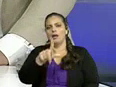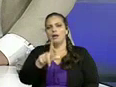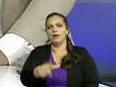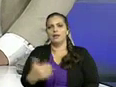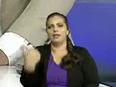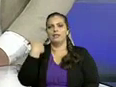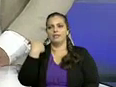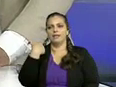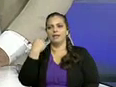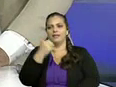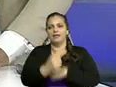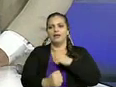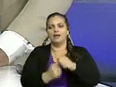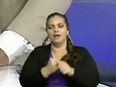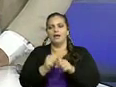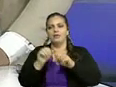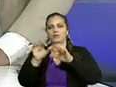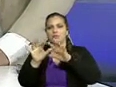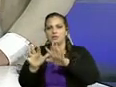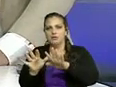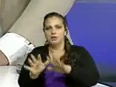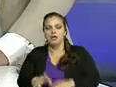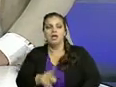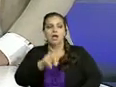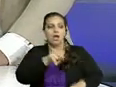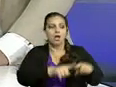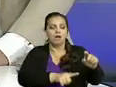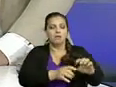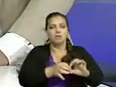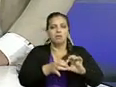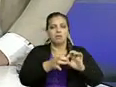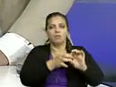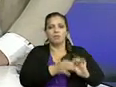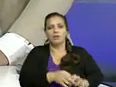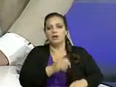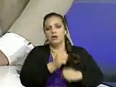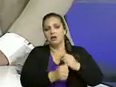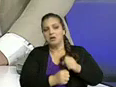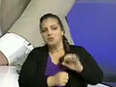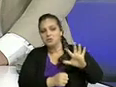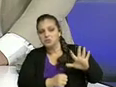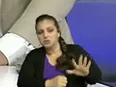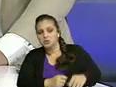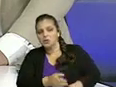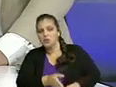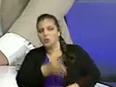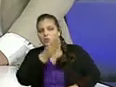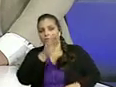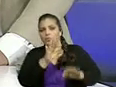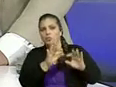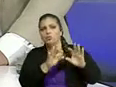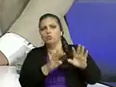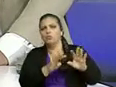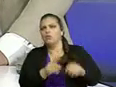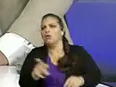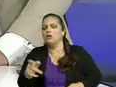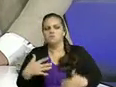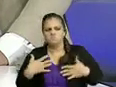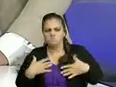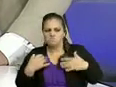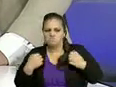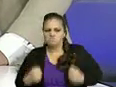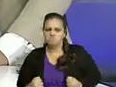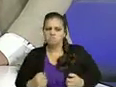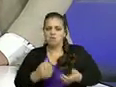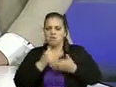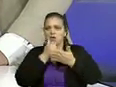a 6 compañeros de entre 5 y 9 años, luego de que el vehículo en que iban cayó a una pendiente de unos 80 metros en el